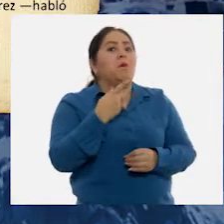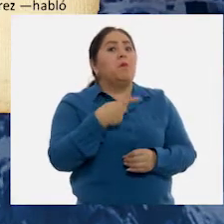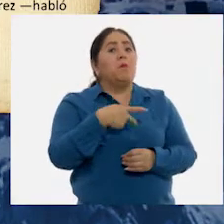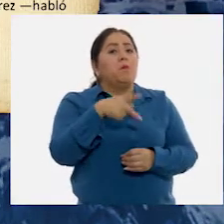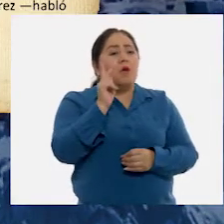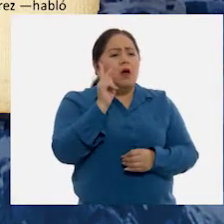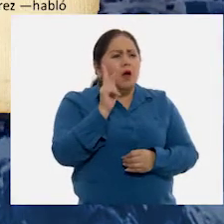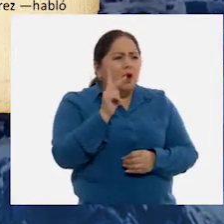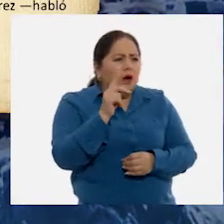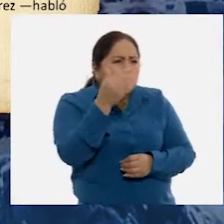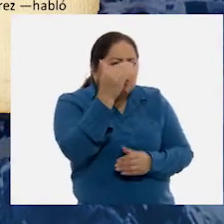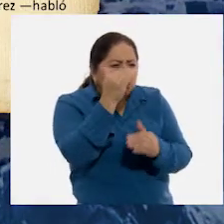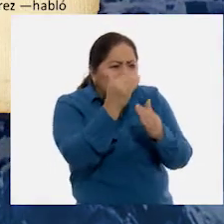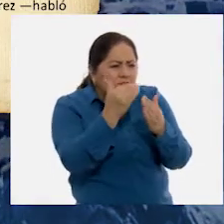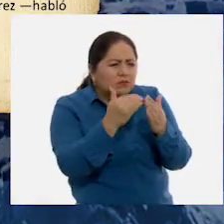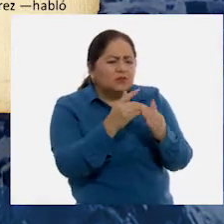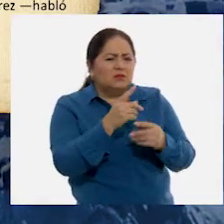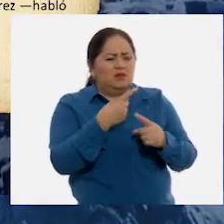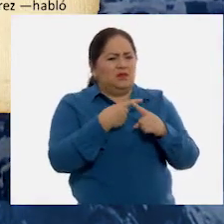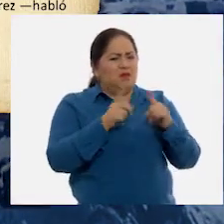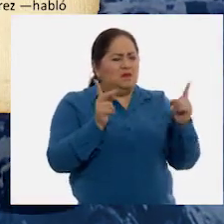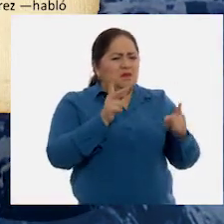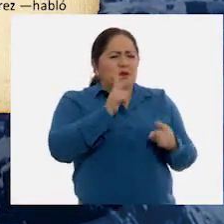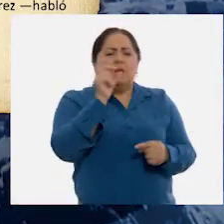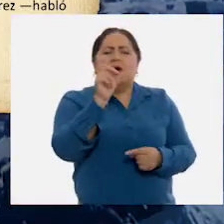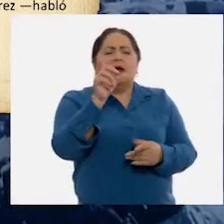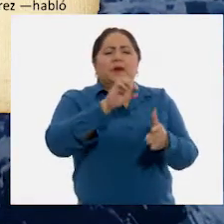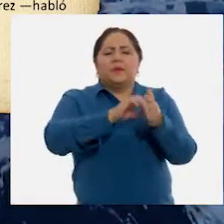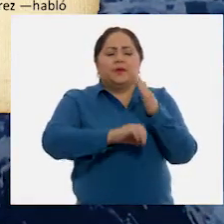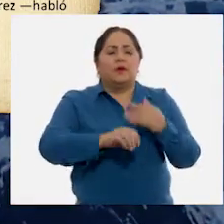hay inclusiones del lenguaje informal cuando, por